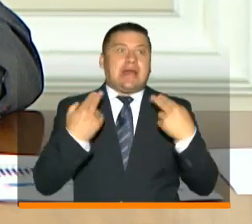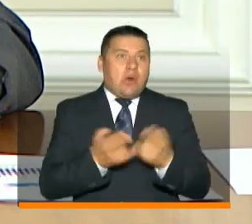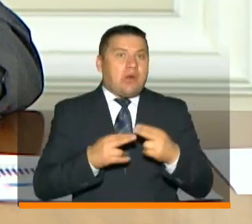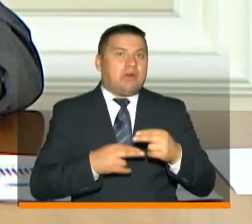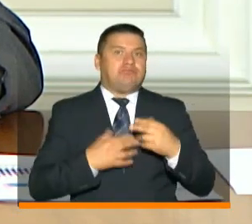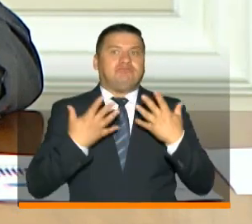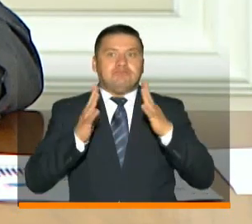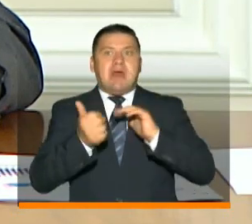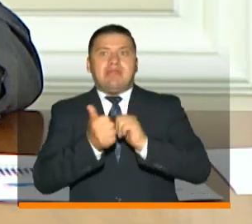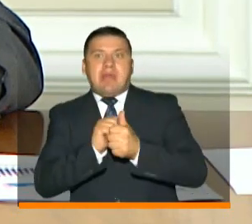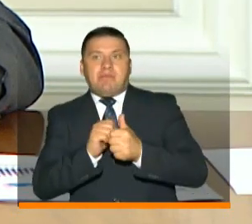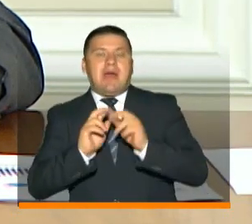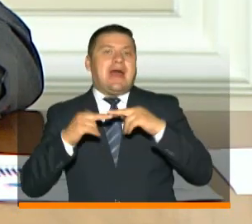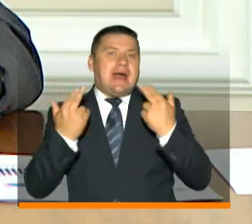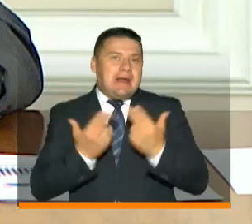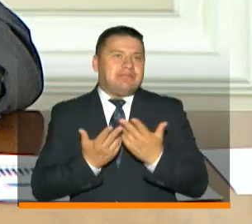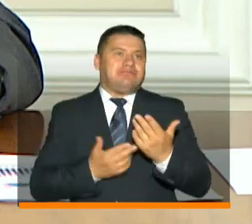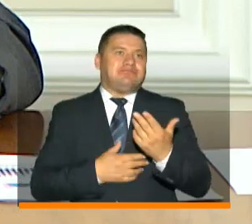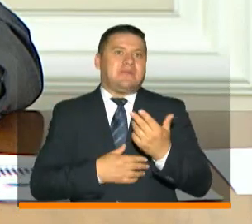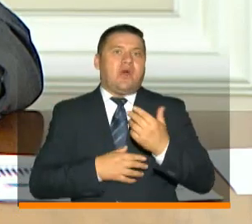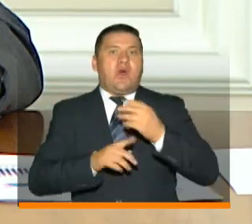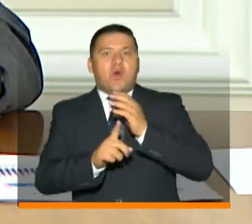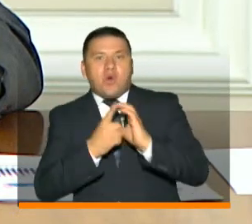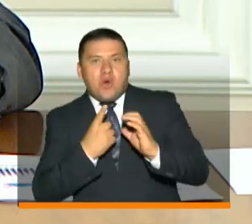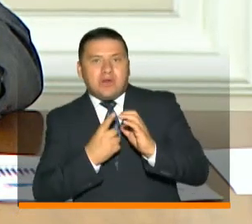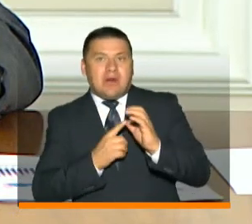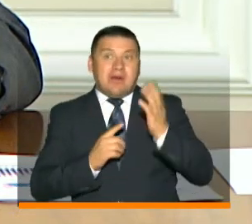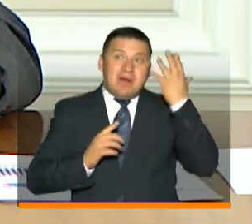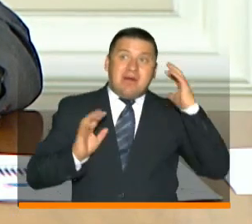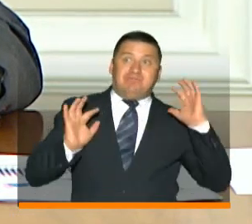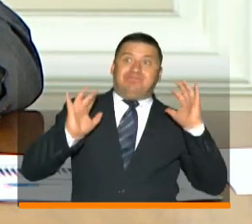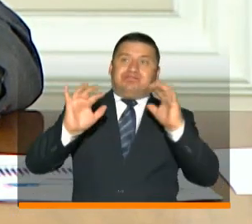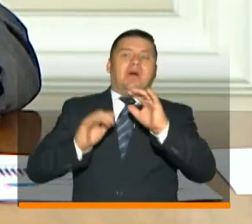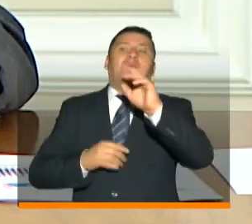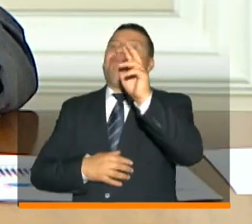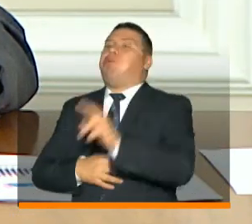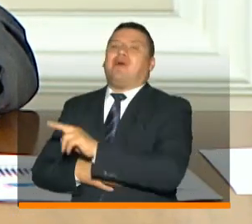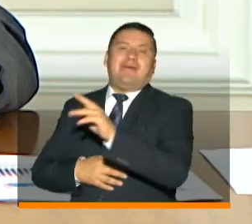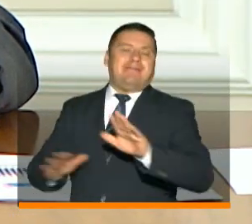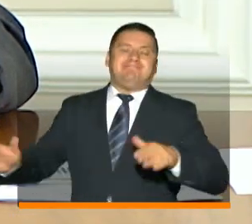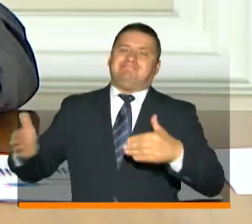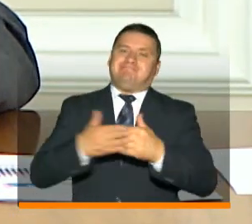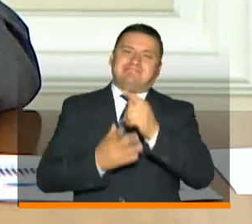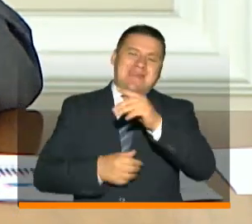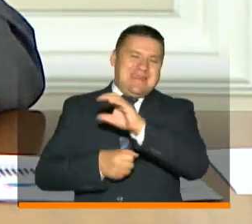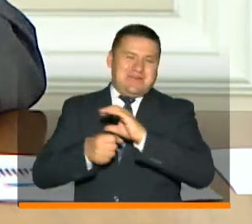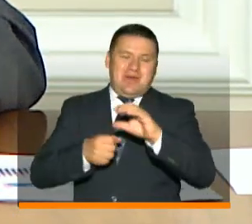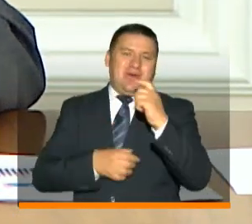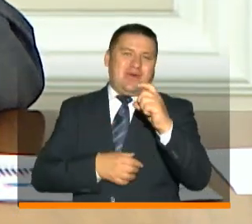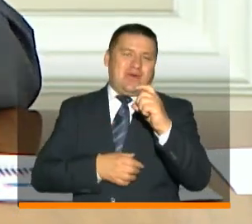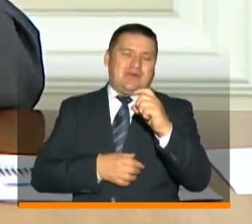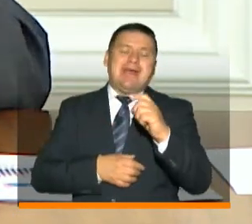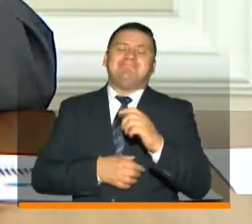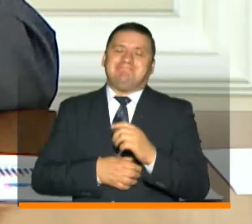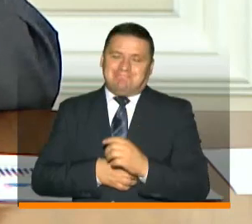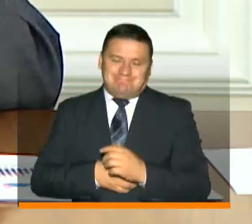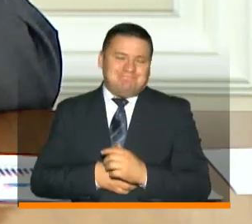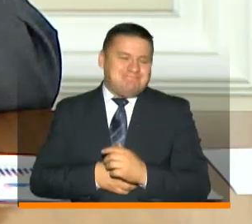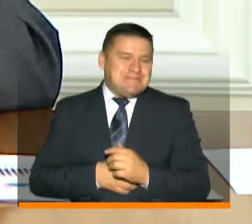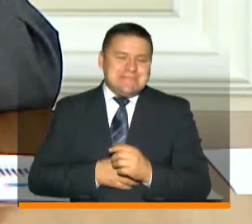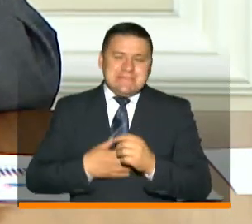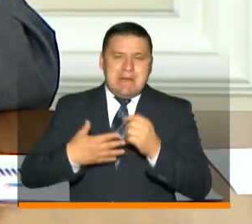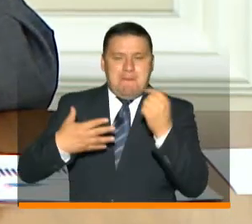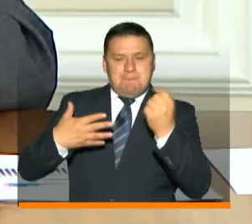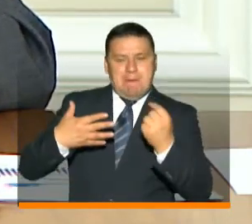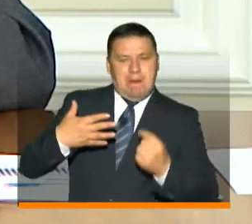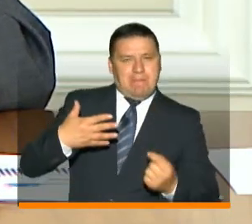privadas, eventos deportivos, recreativos y culturales que generen aglomeración de personas en espacios públicos y cerrados. Esas medidas son